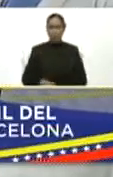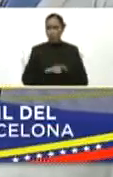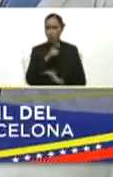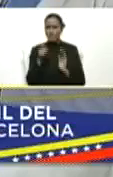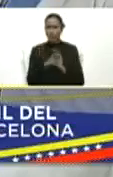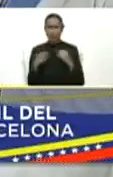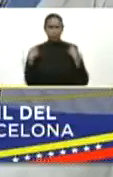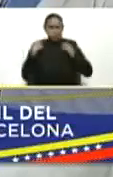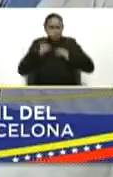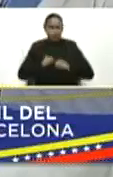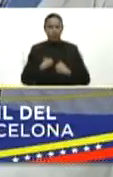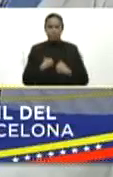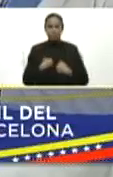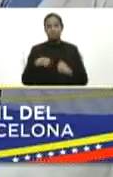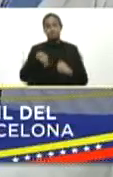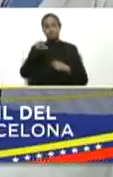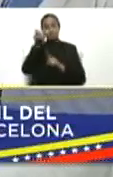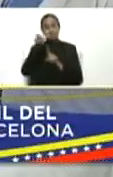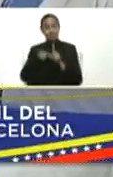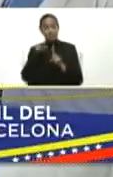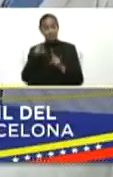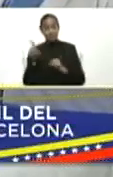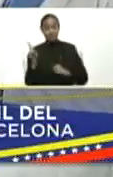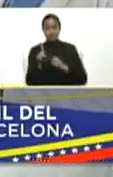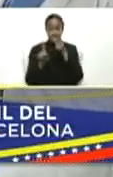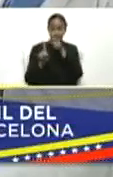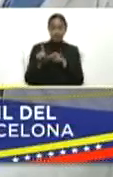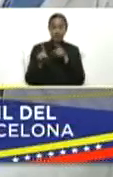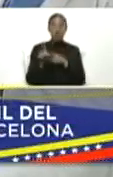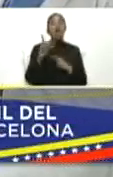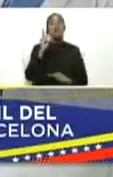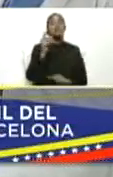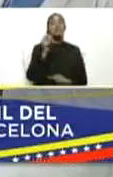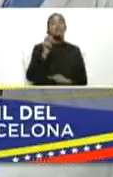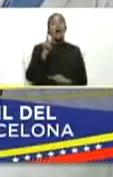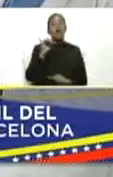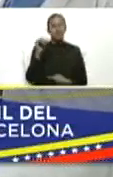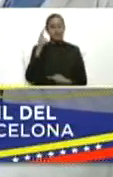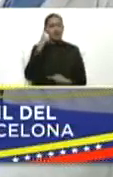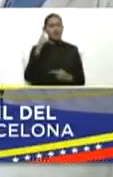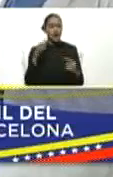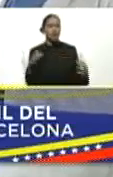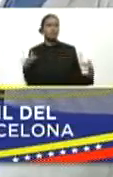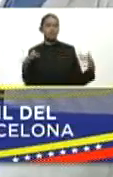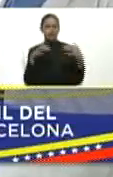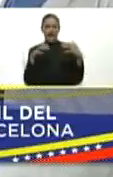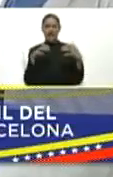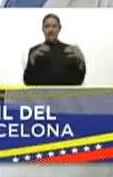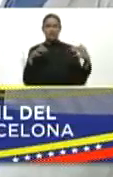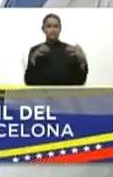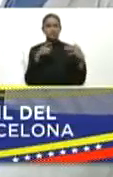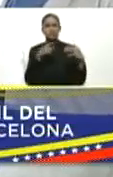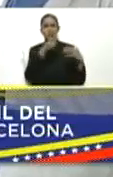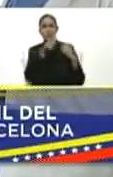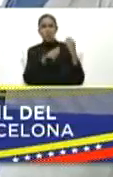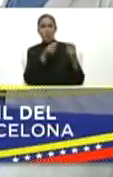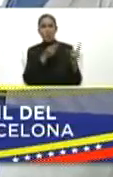Y David iba humilde, pero David sabía que lo iba a enfrentar. ¿Cómo hago con Goliat?